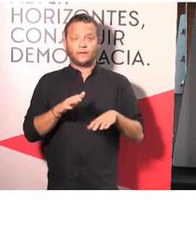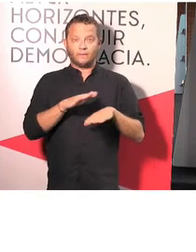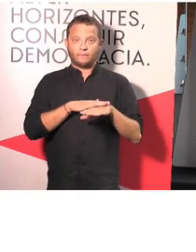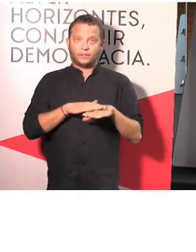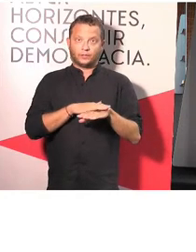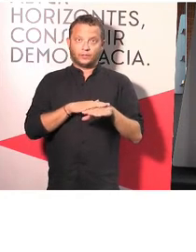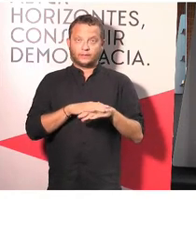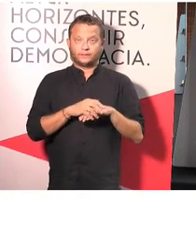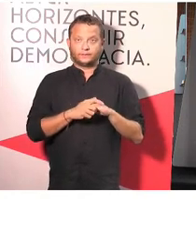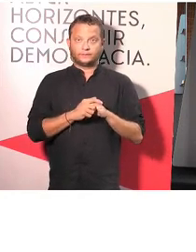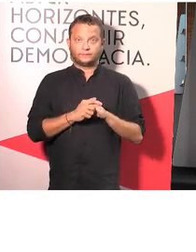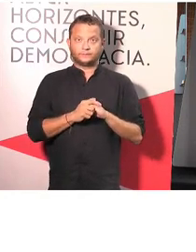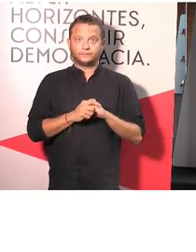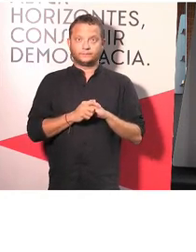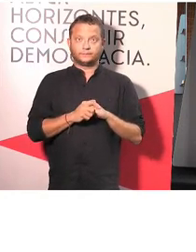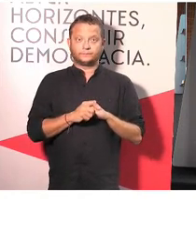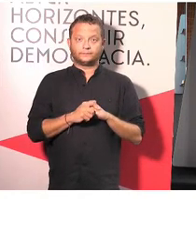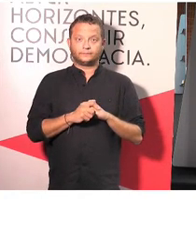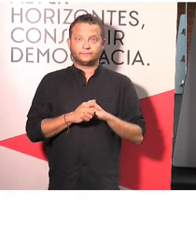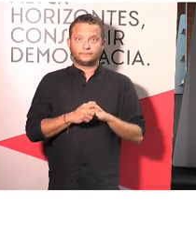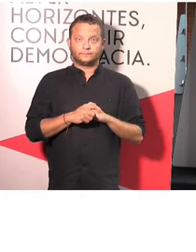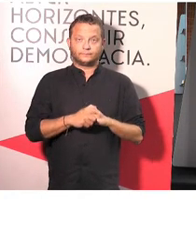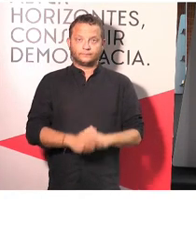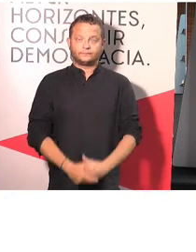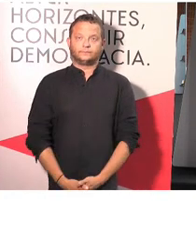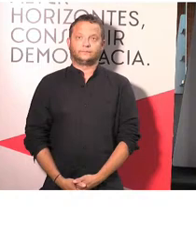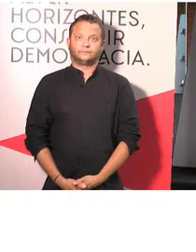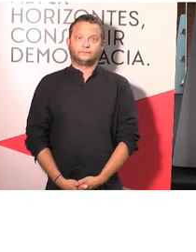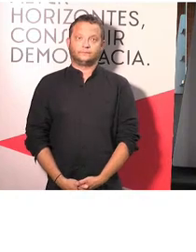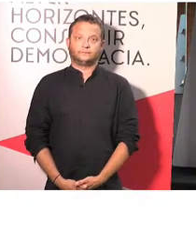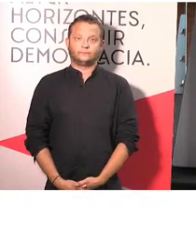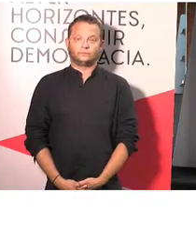Perdonad, estoy aquí.